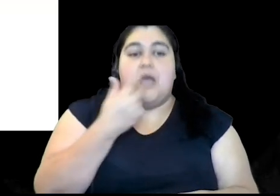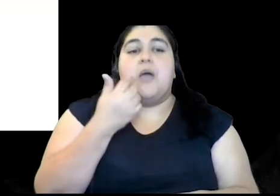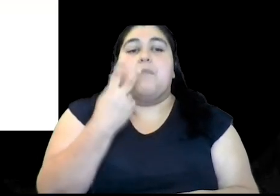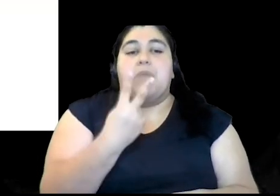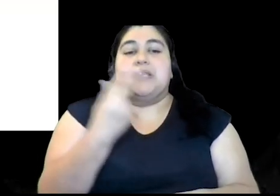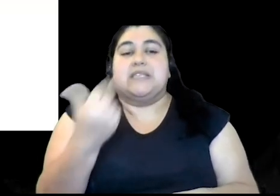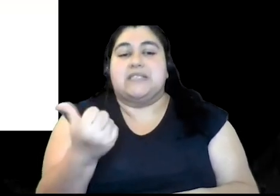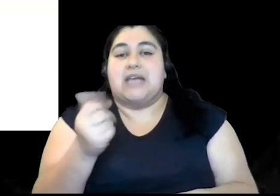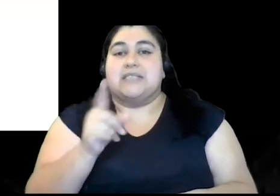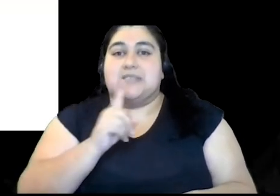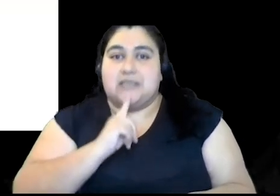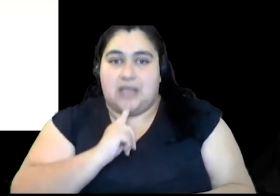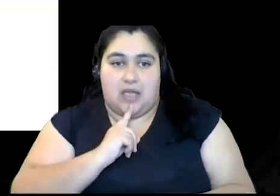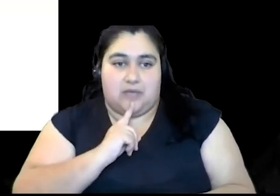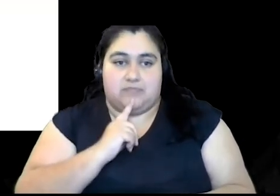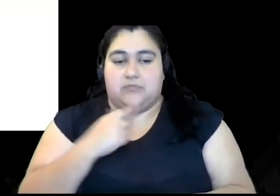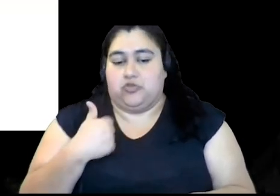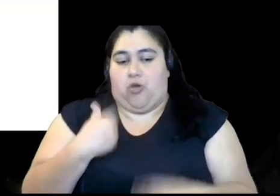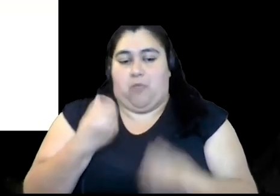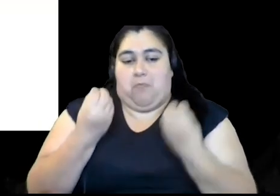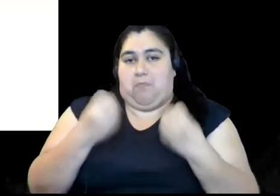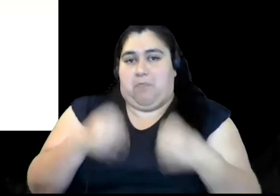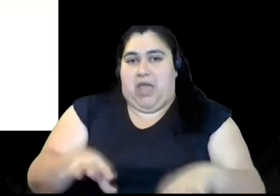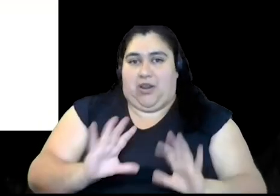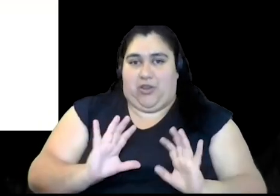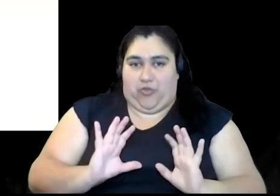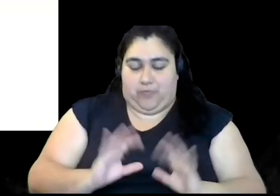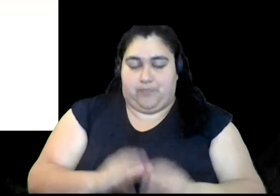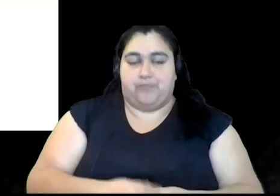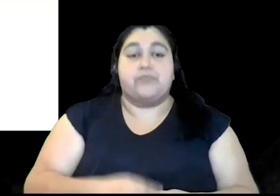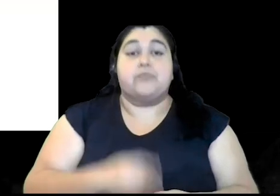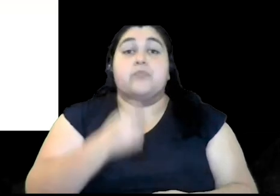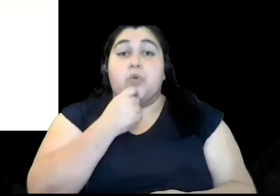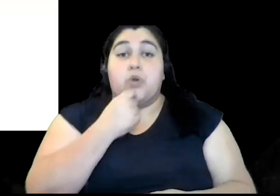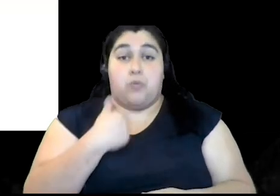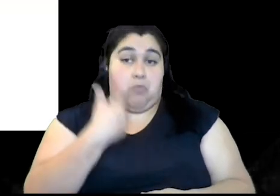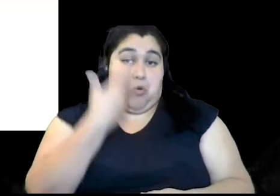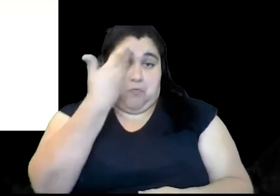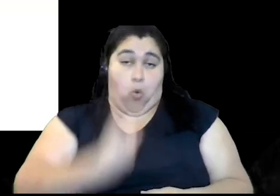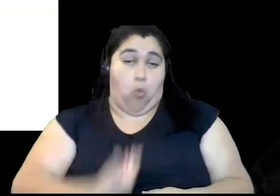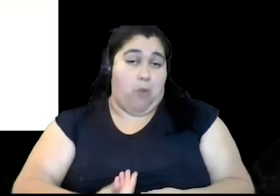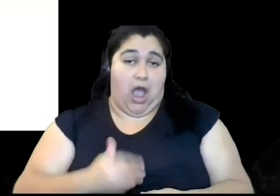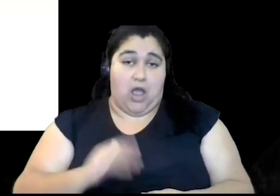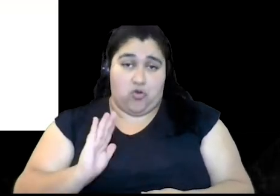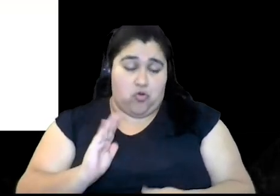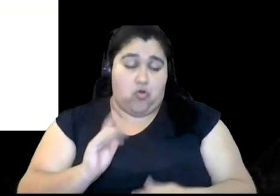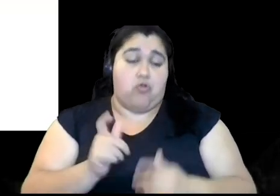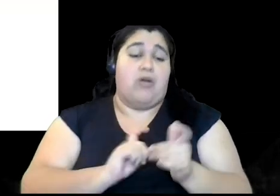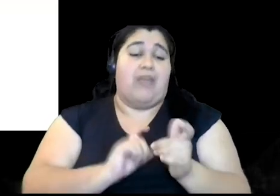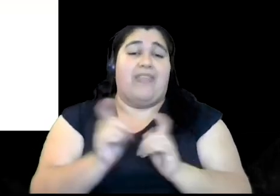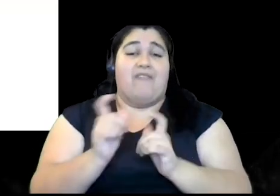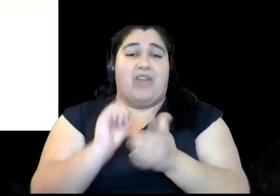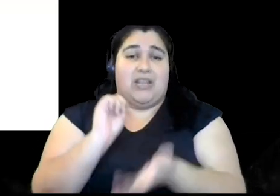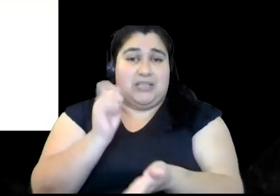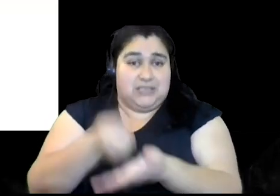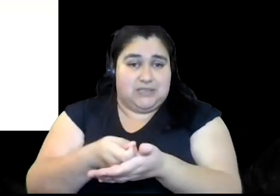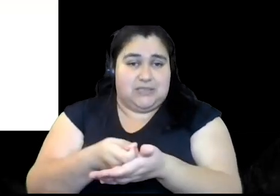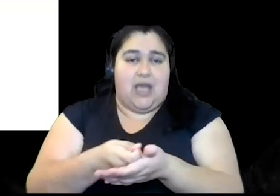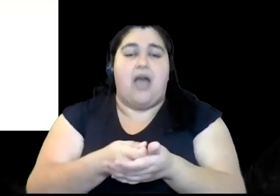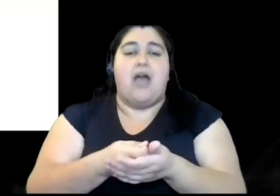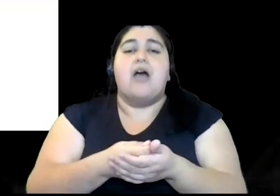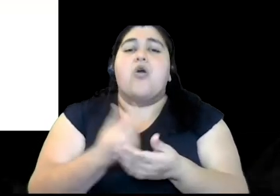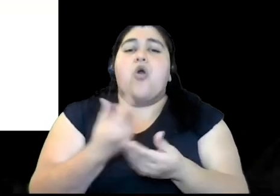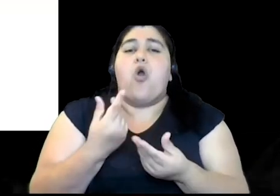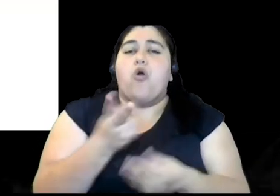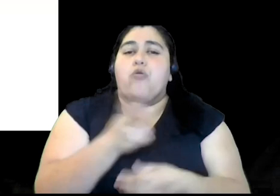26T. Ahora, si yo tengo diferencias de cambio, soy una persona humana con rentas de cuarta categoría,